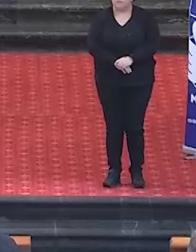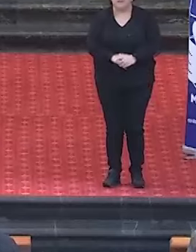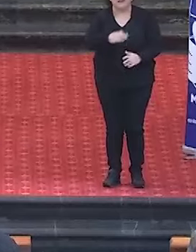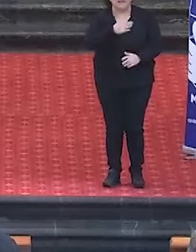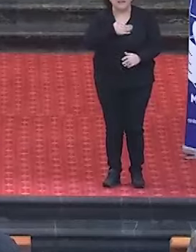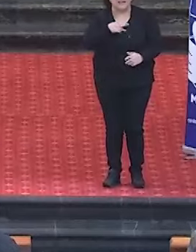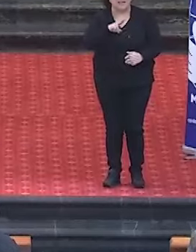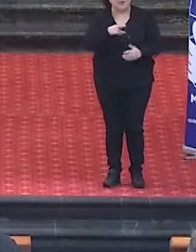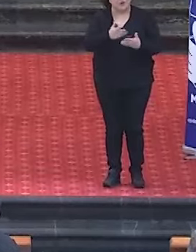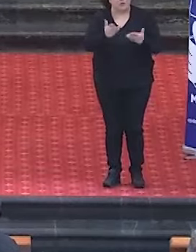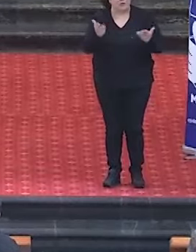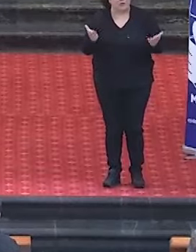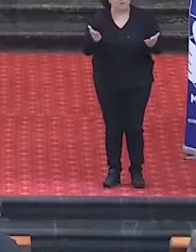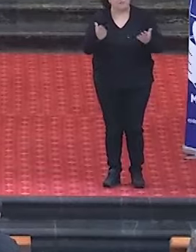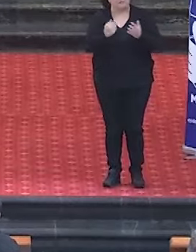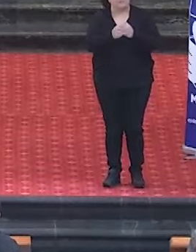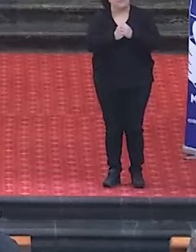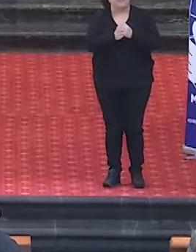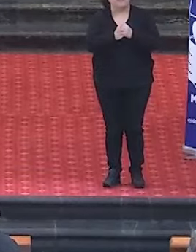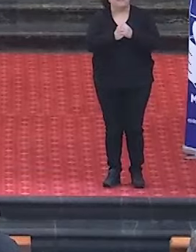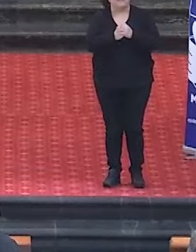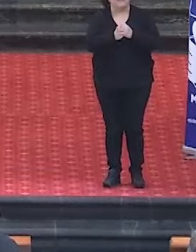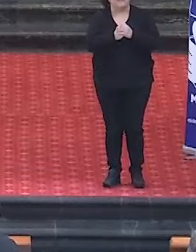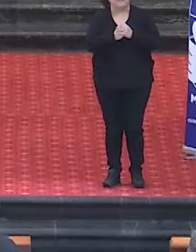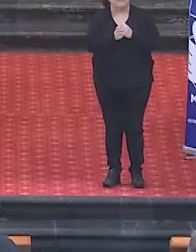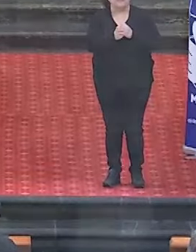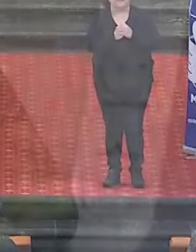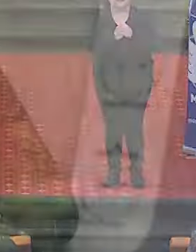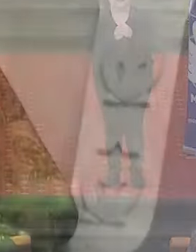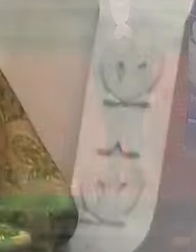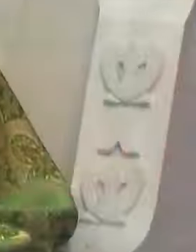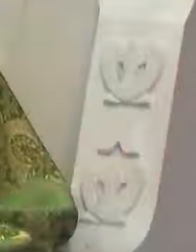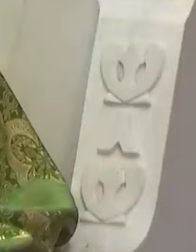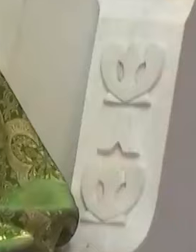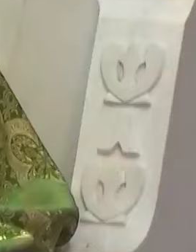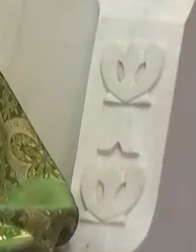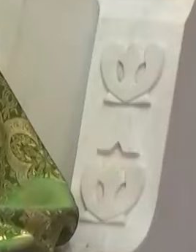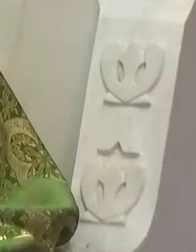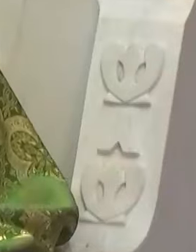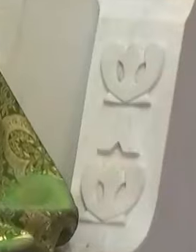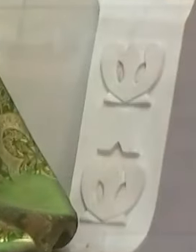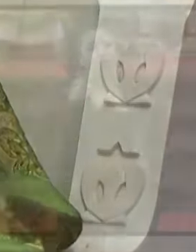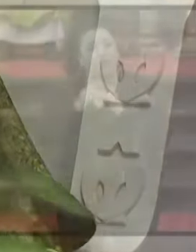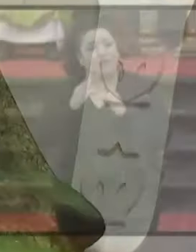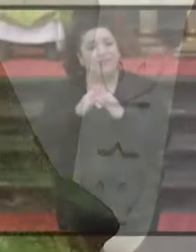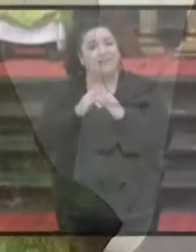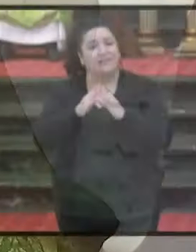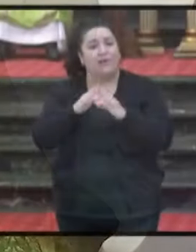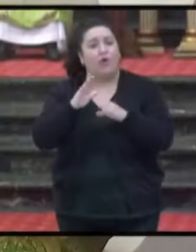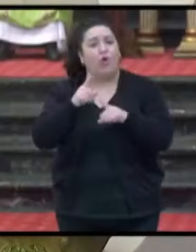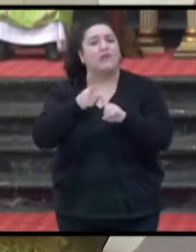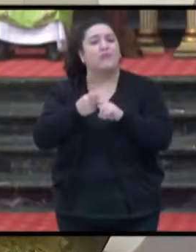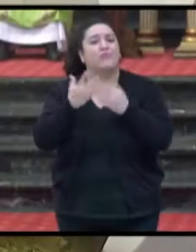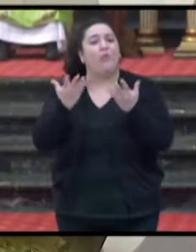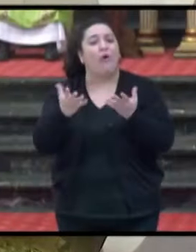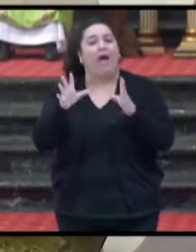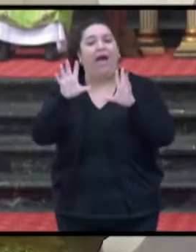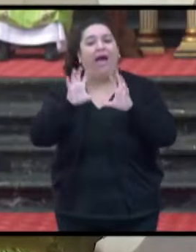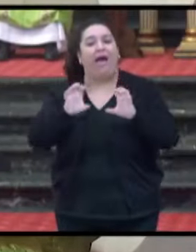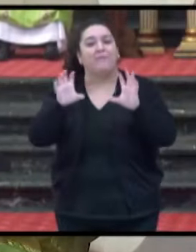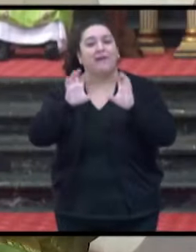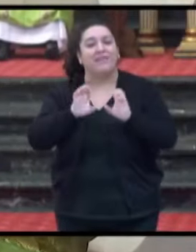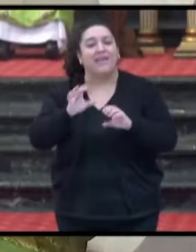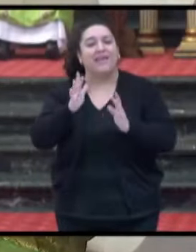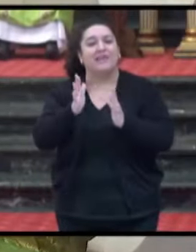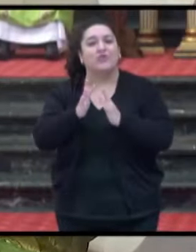queridos hermanos acudimos a la misa del domingo para aprender para escuchar a